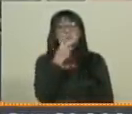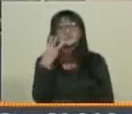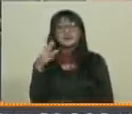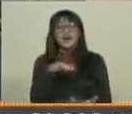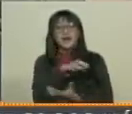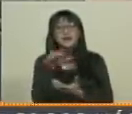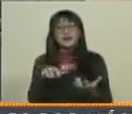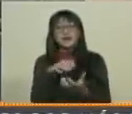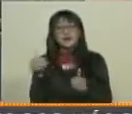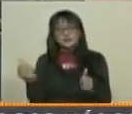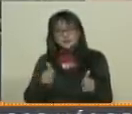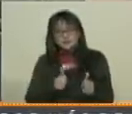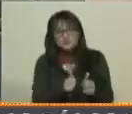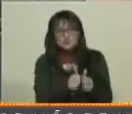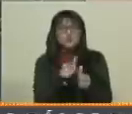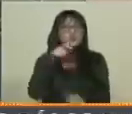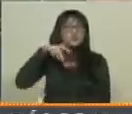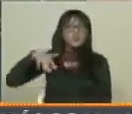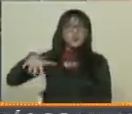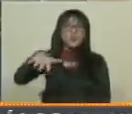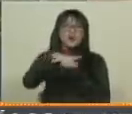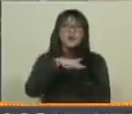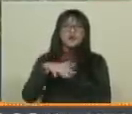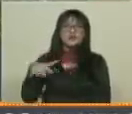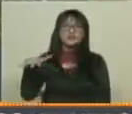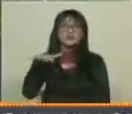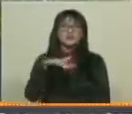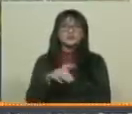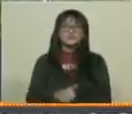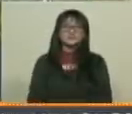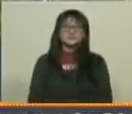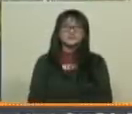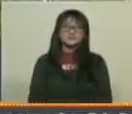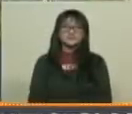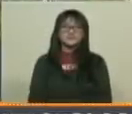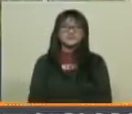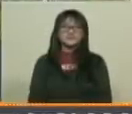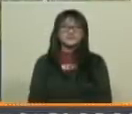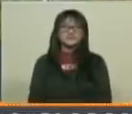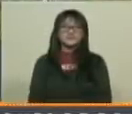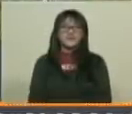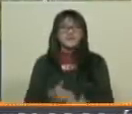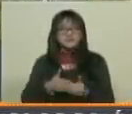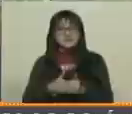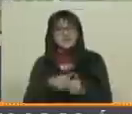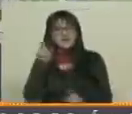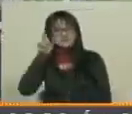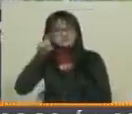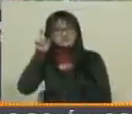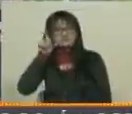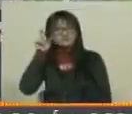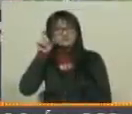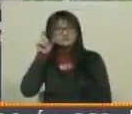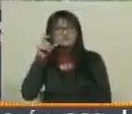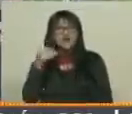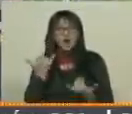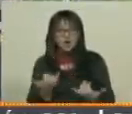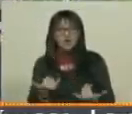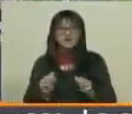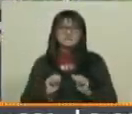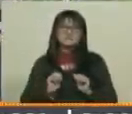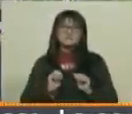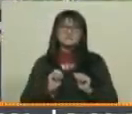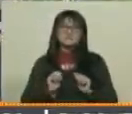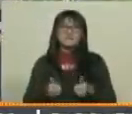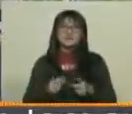lo acompañó su pueblo. Su guía instructora Carmen Victoria nos acompaña, para lo cual damos inicio